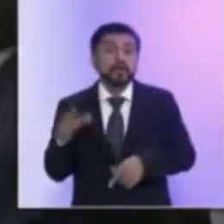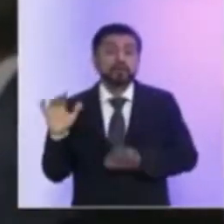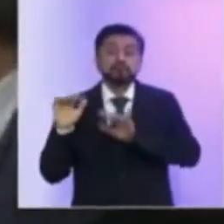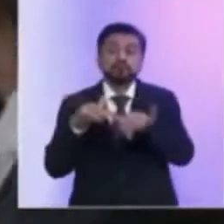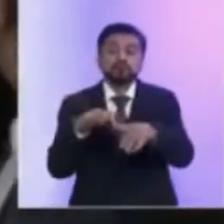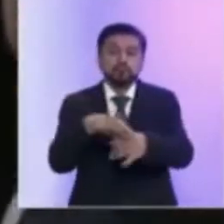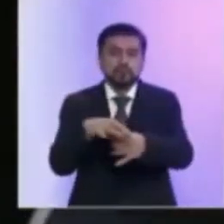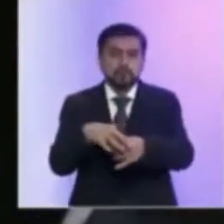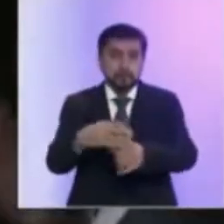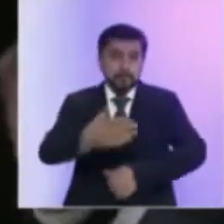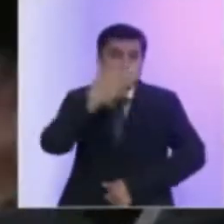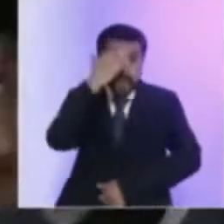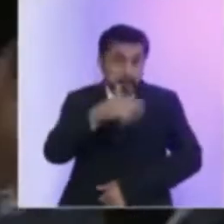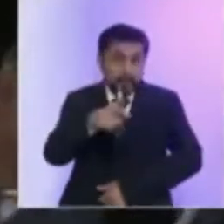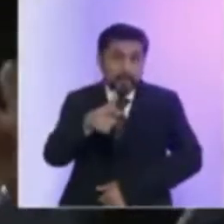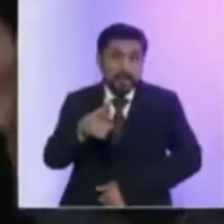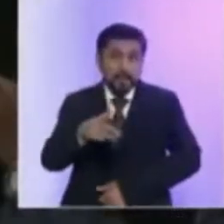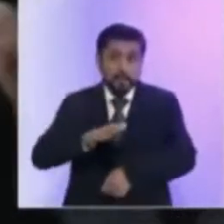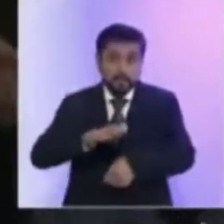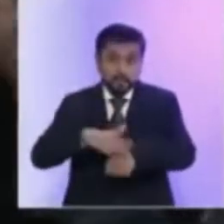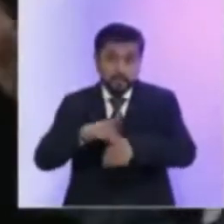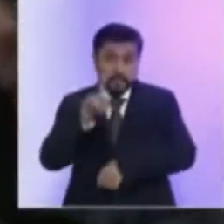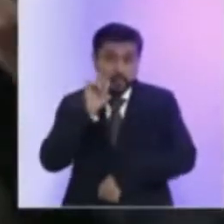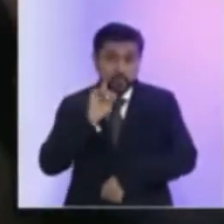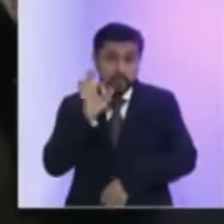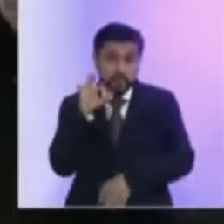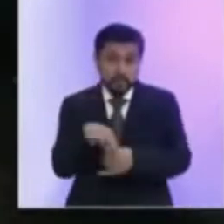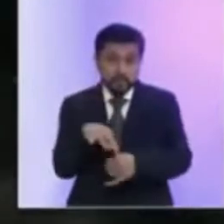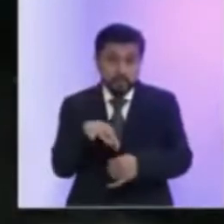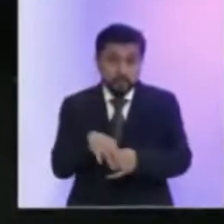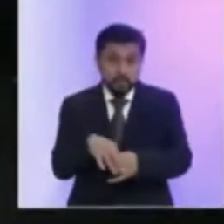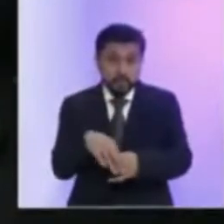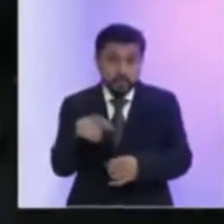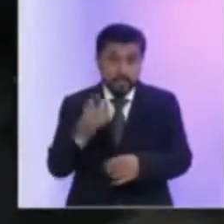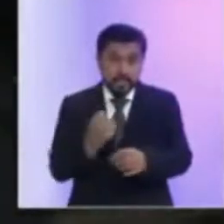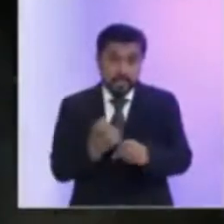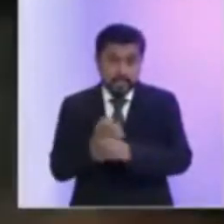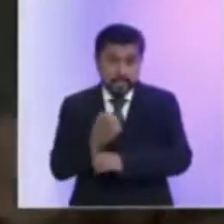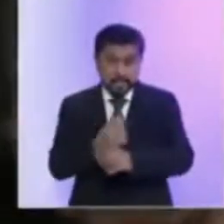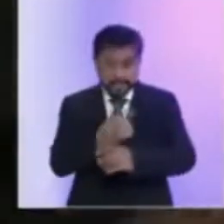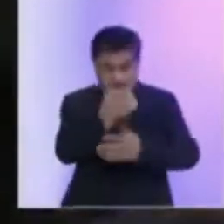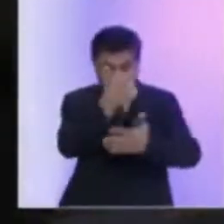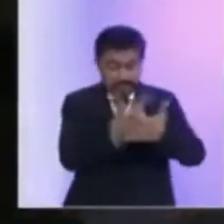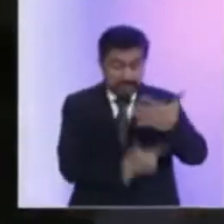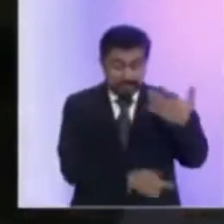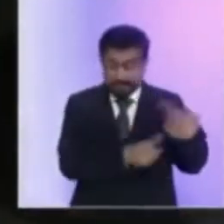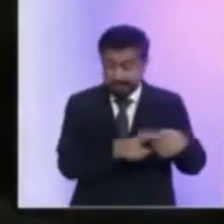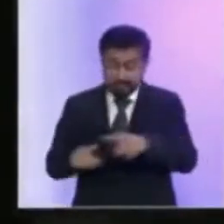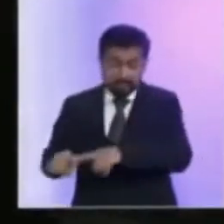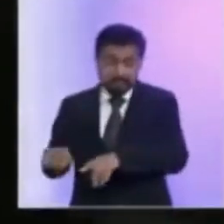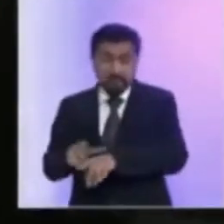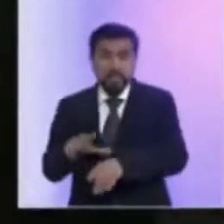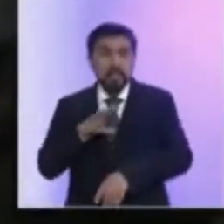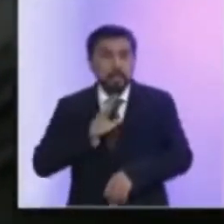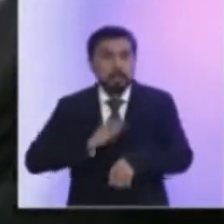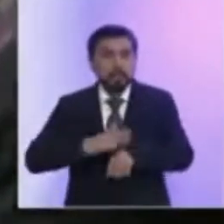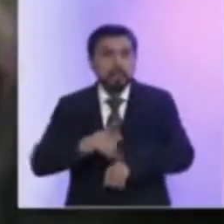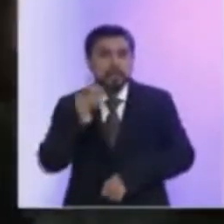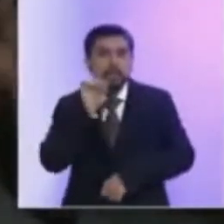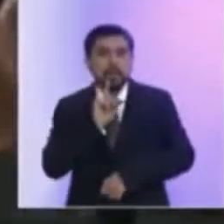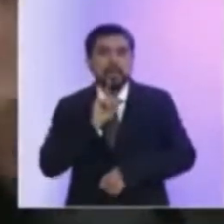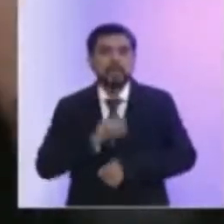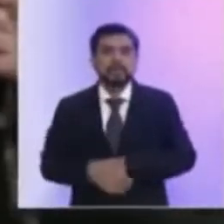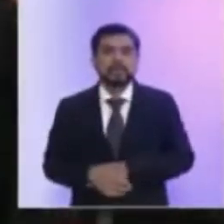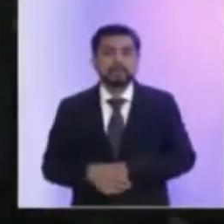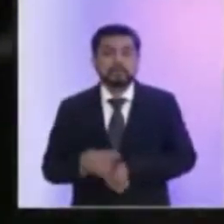hoy somos más las mujeres que los hombres las que integramos el listado nominal de votantes? Y bueno, pues mira, ni más ni menos,